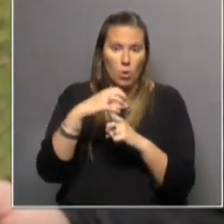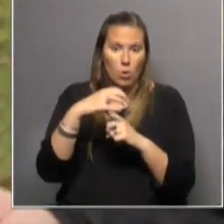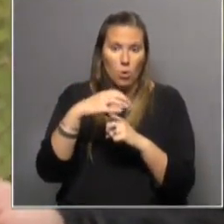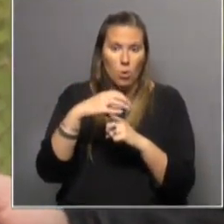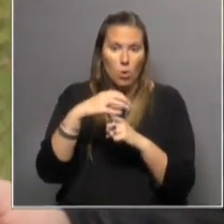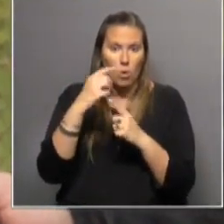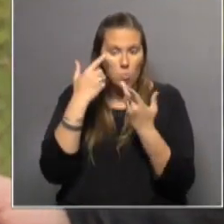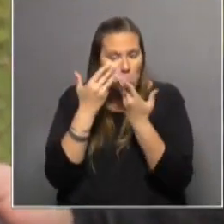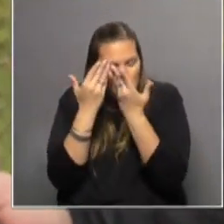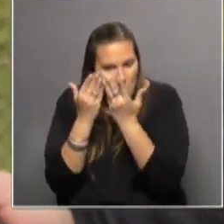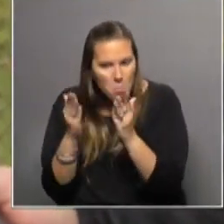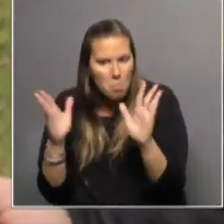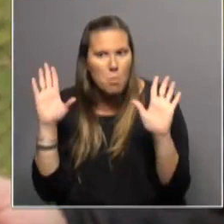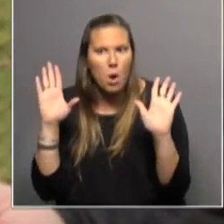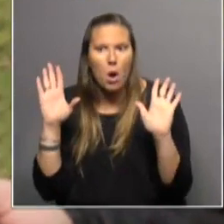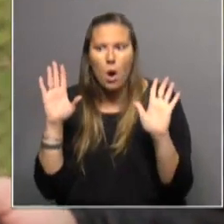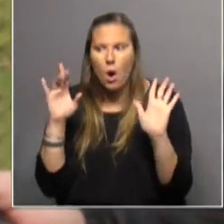abrió otro mundo nuevo,